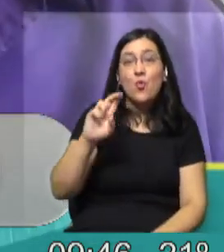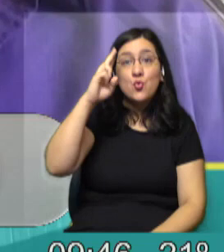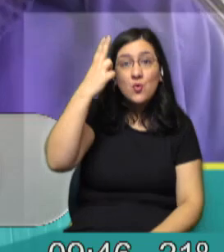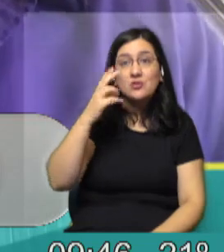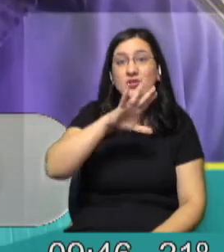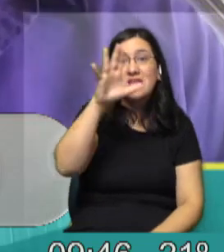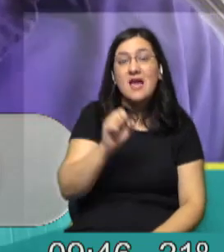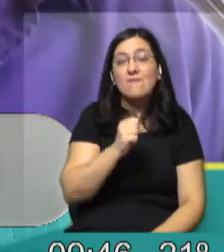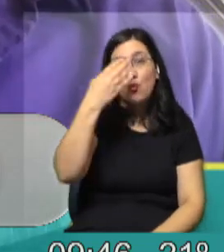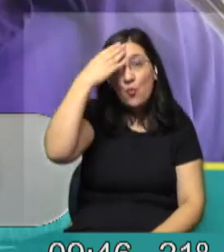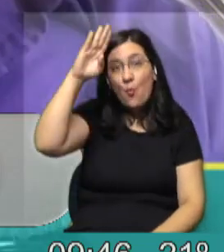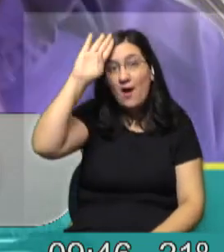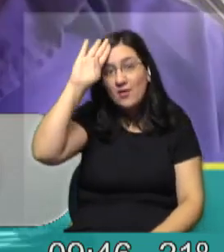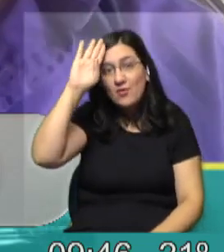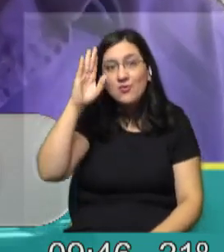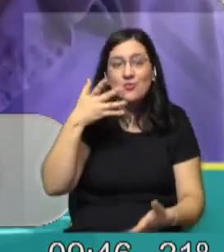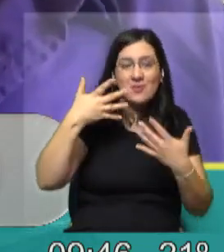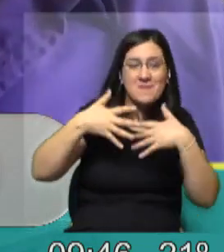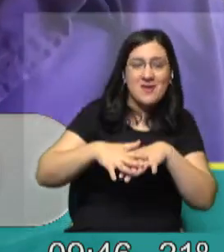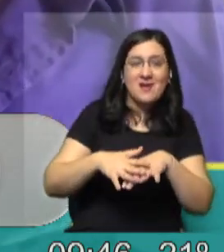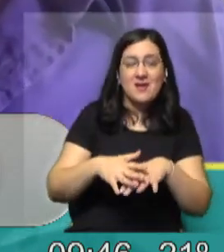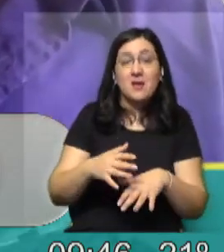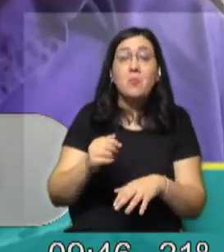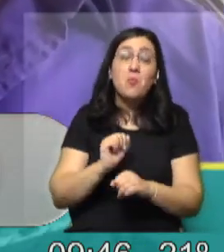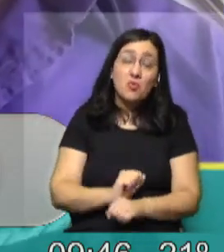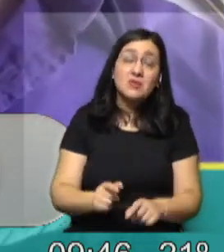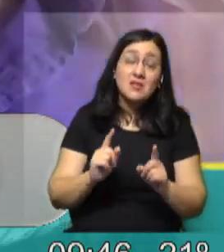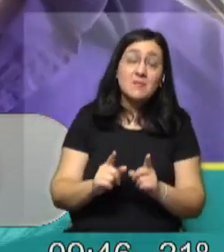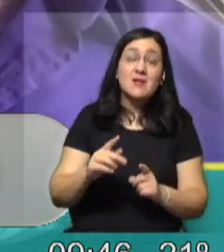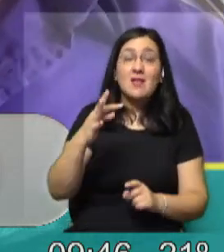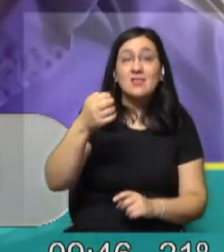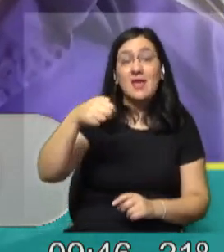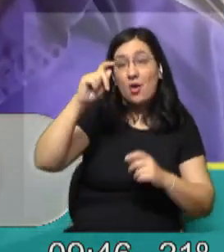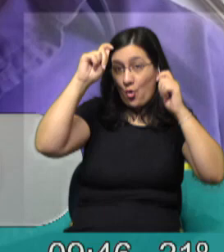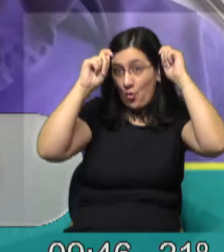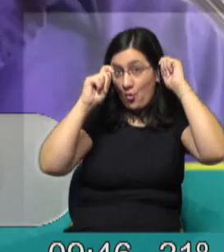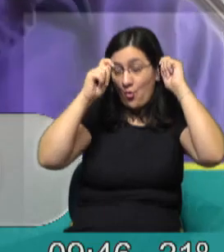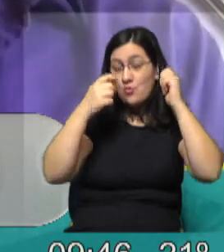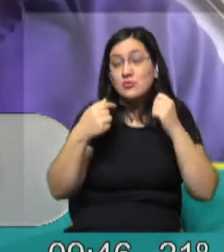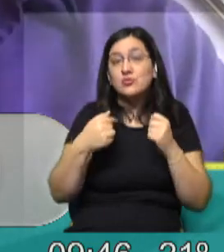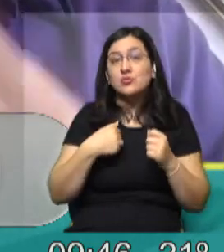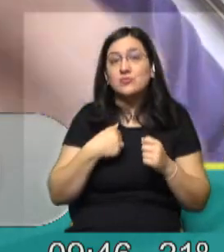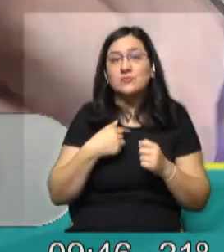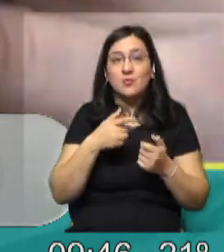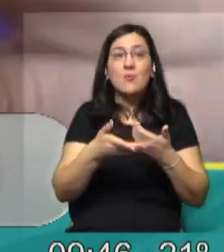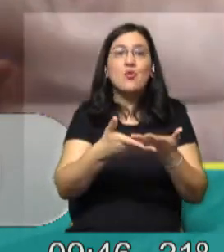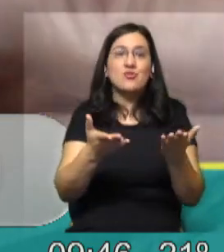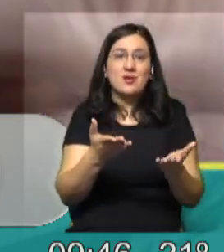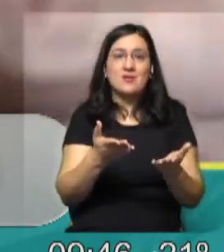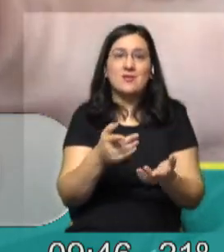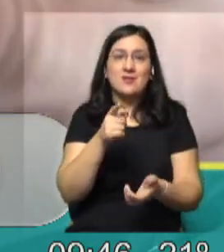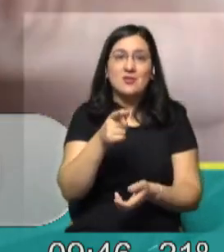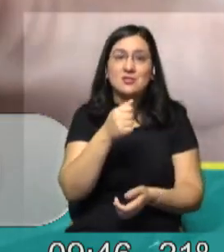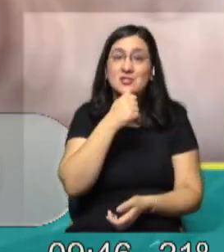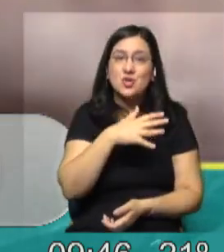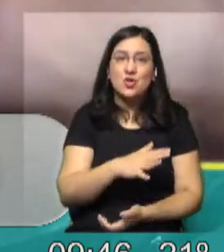tocó me pegó por ahí me hubiera podido pegar por el tango porque justo tengo yo les voy a mostrar esto miren Esto sí que es histórico a